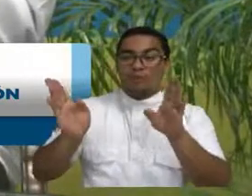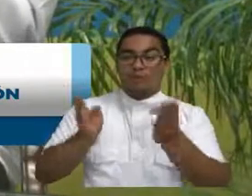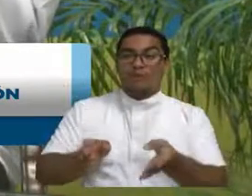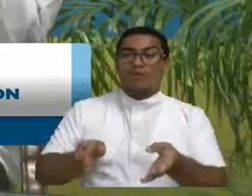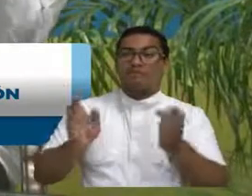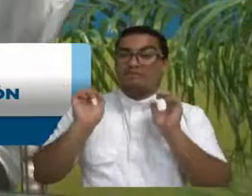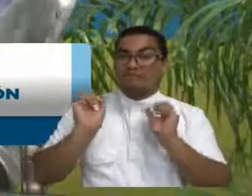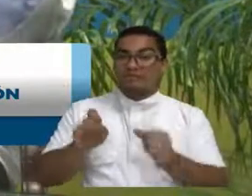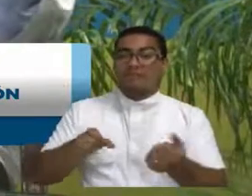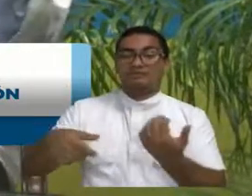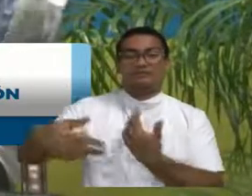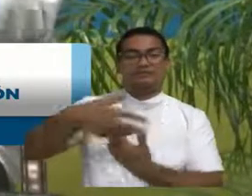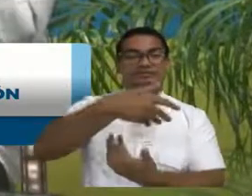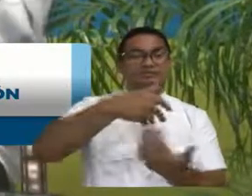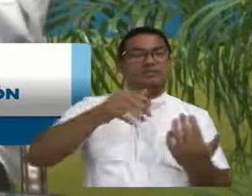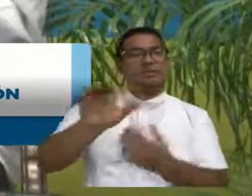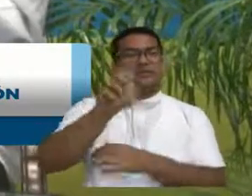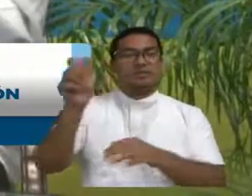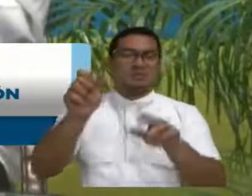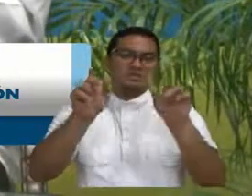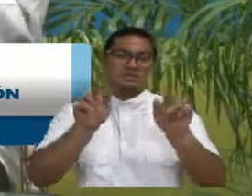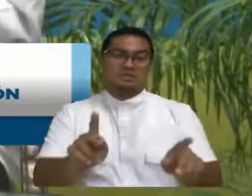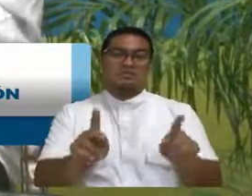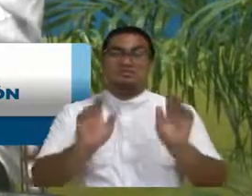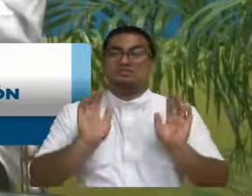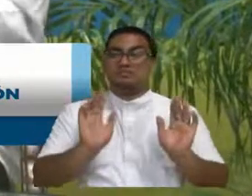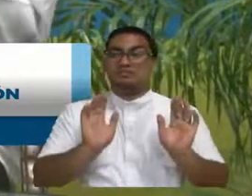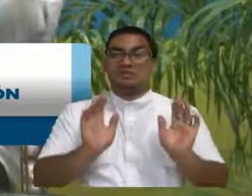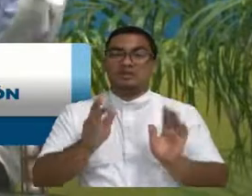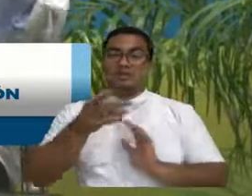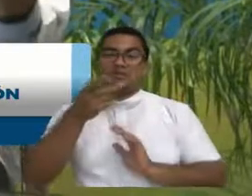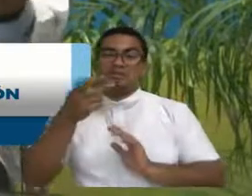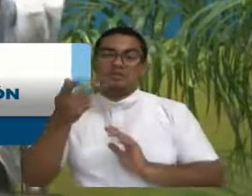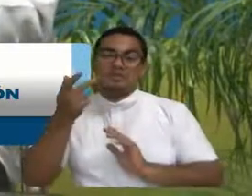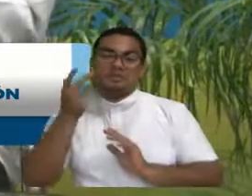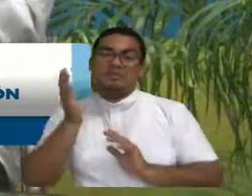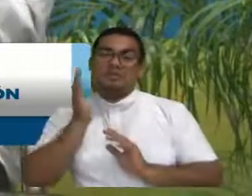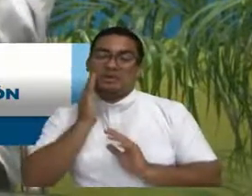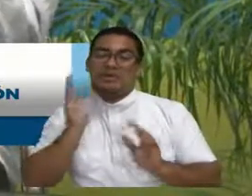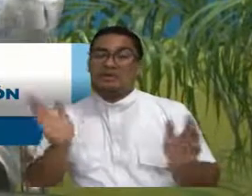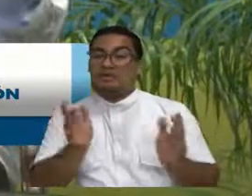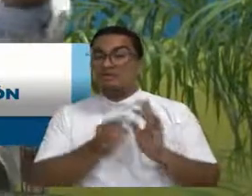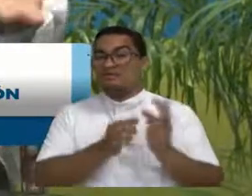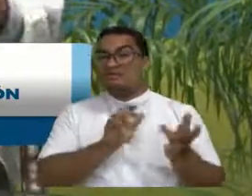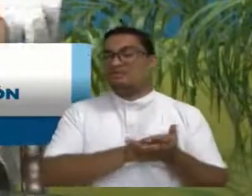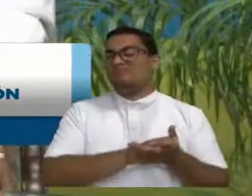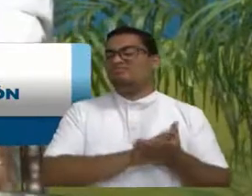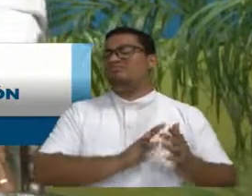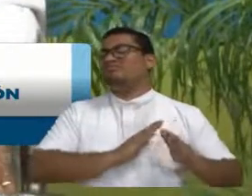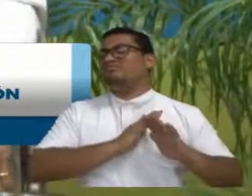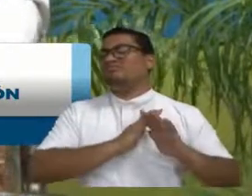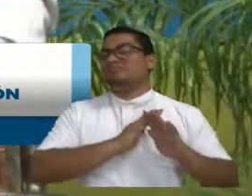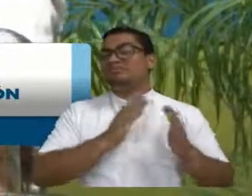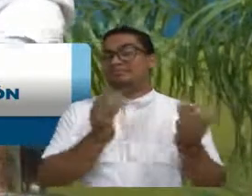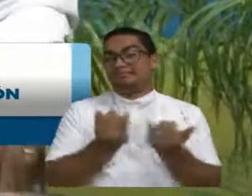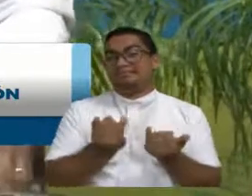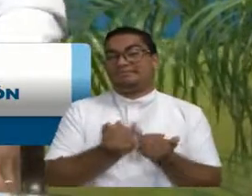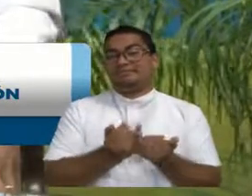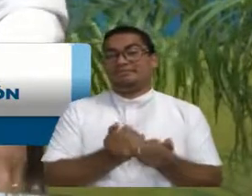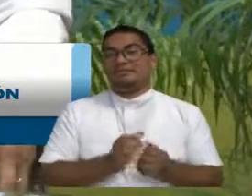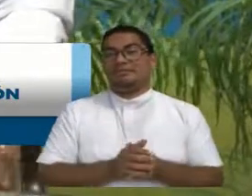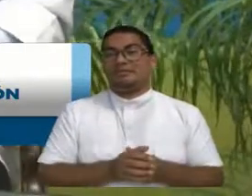relacionarse con otras personas y cumplir sus funciones, tanto como de madre, como de esposa y como de miembro de la familia en general.